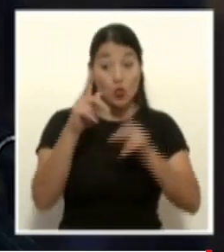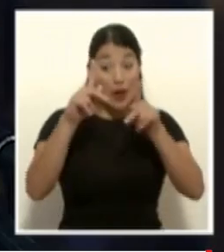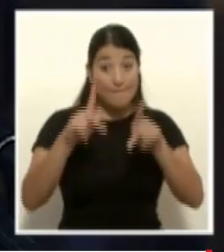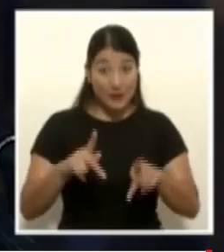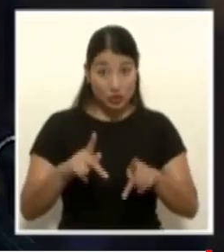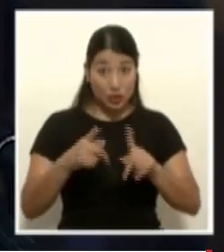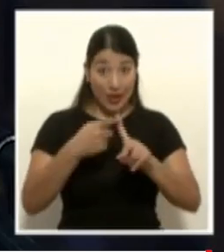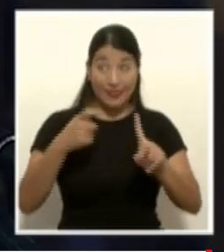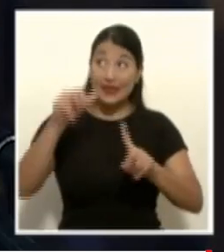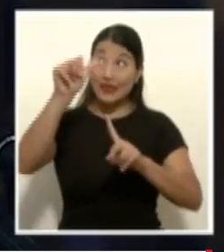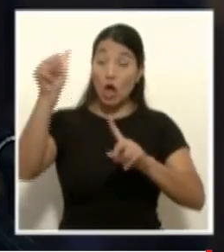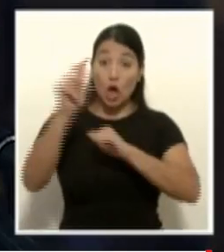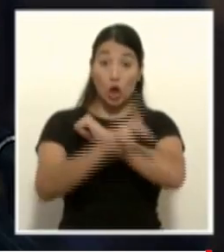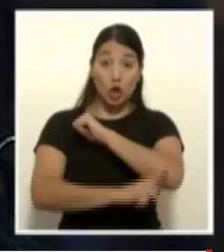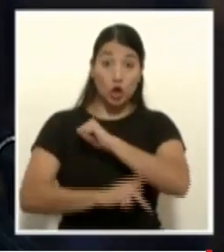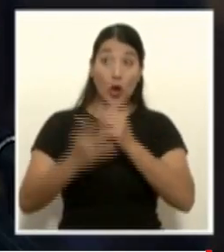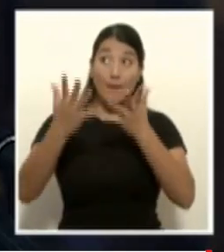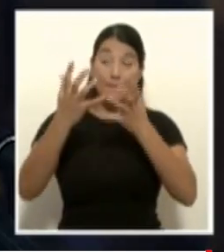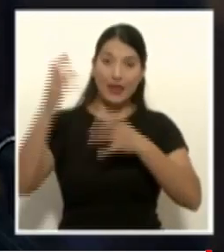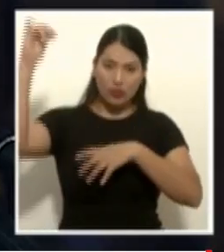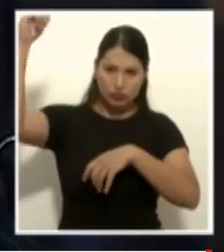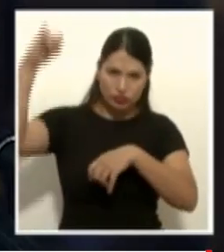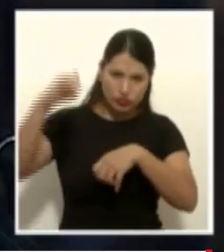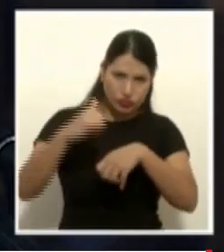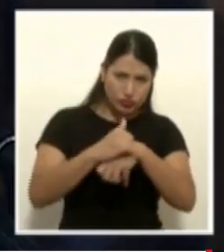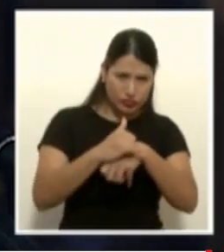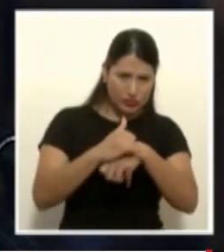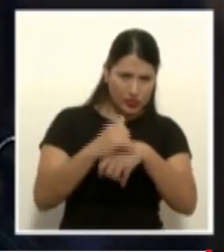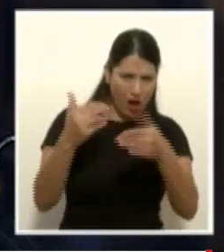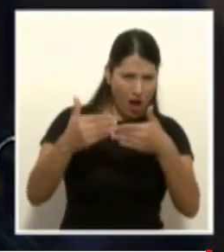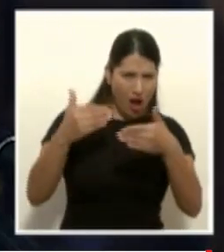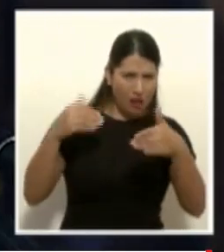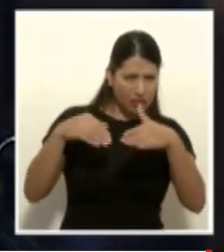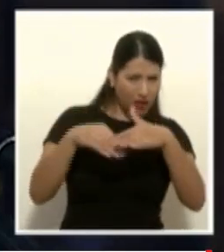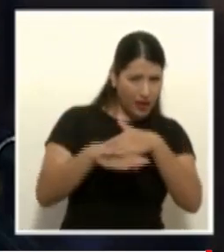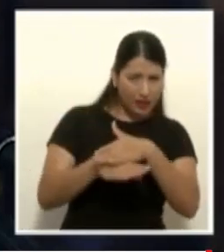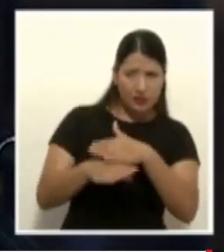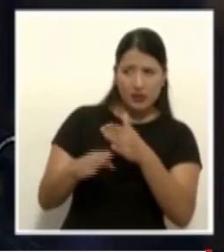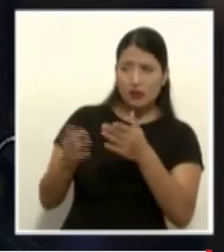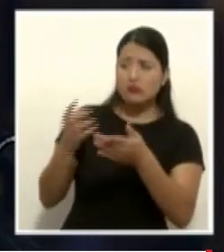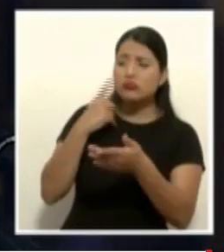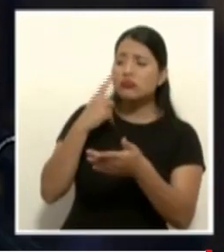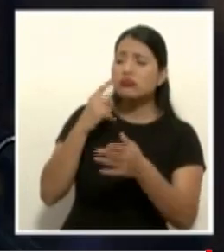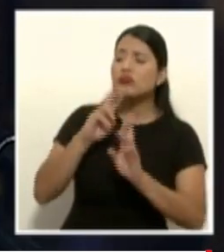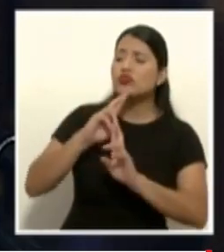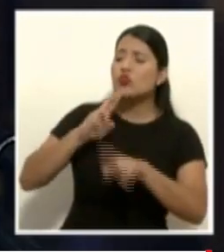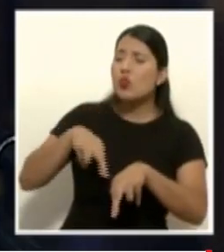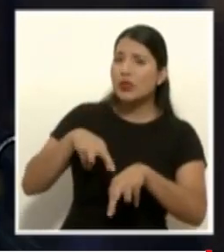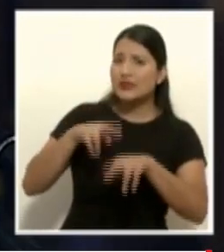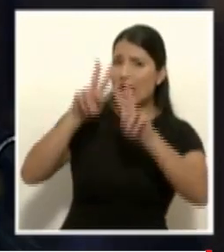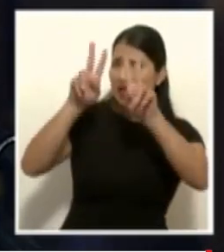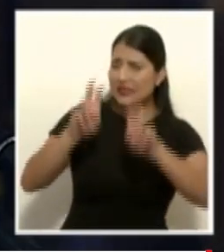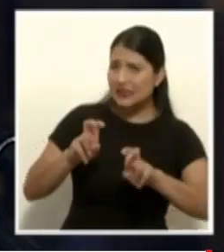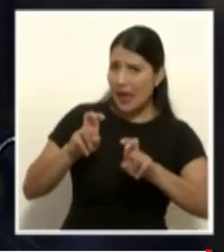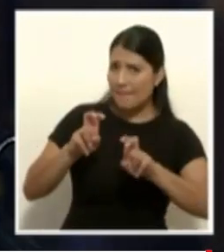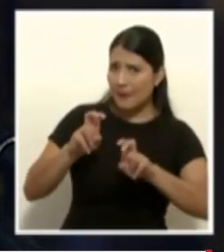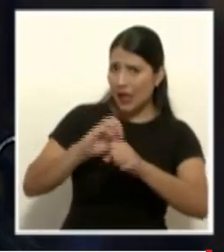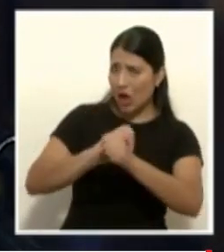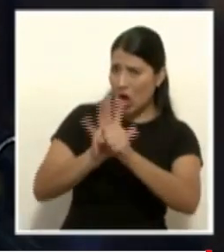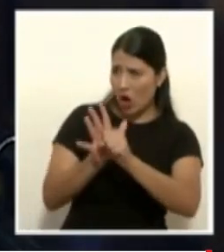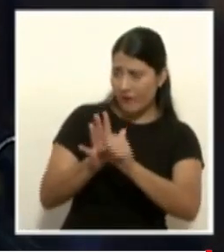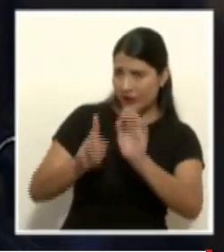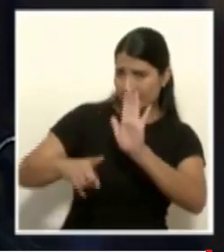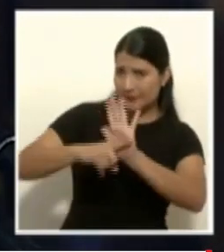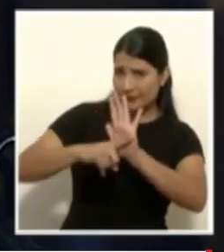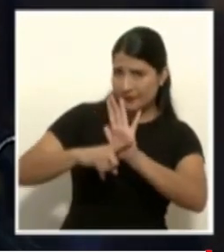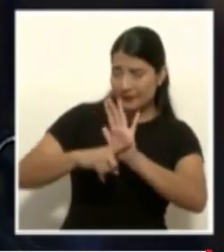a exigir prueba COVID negativa. Y paralelamente, ¿qué va a pasar con los costarricenses